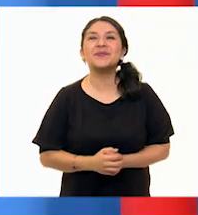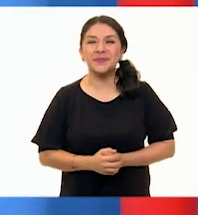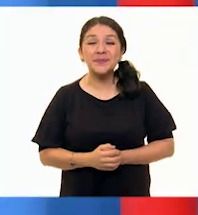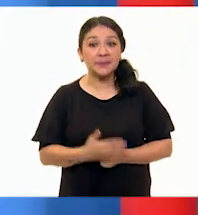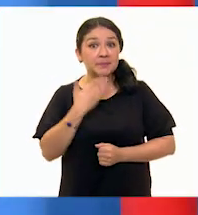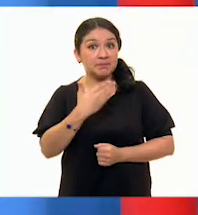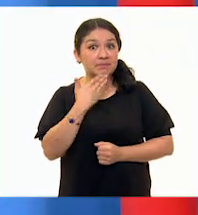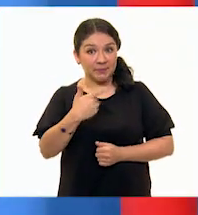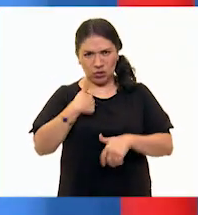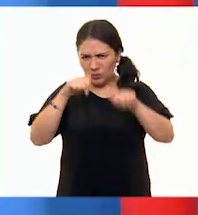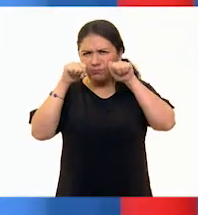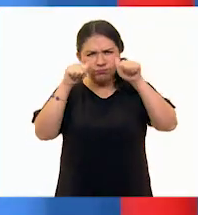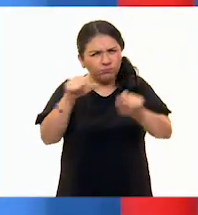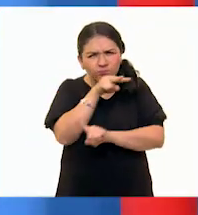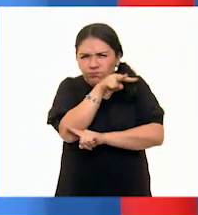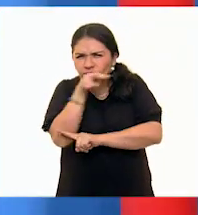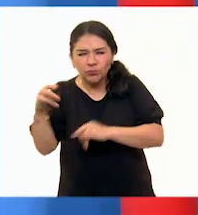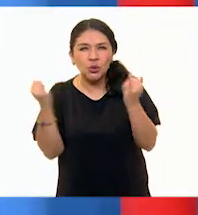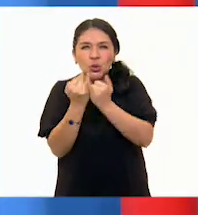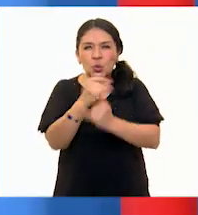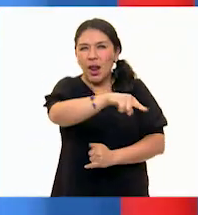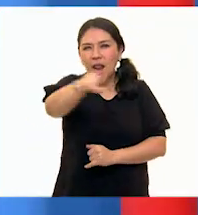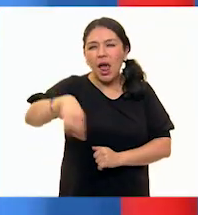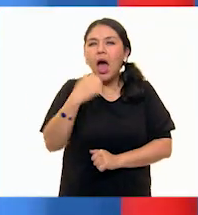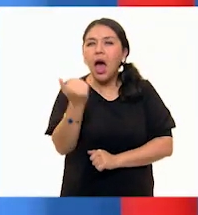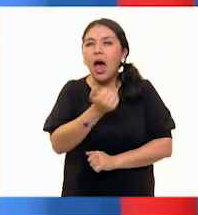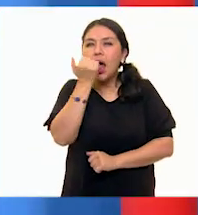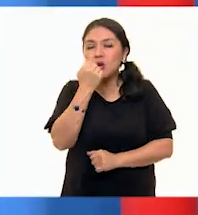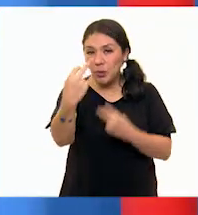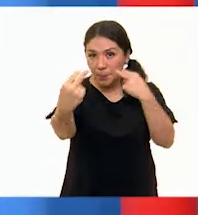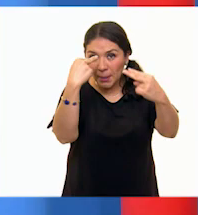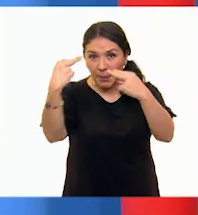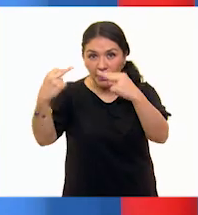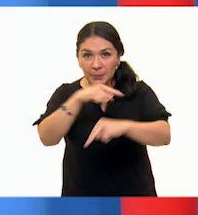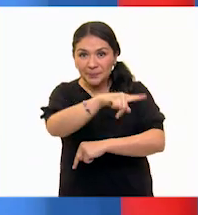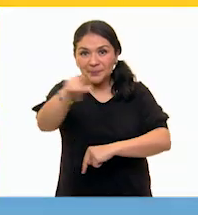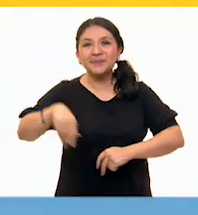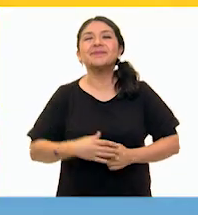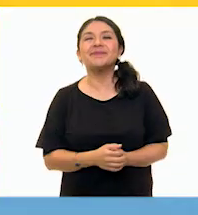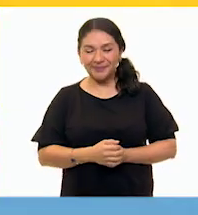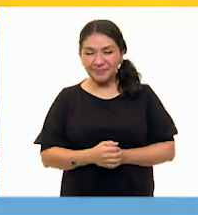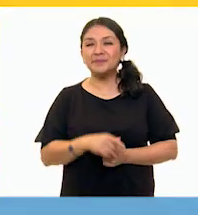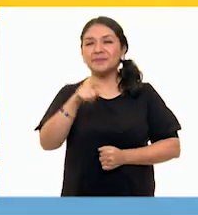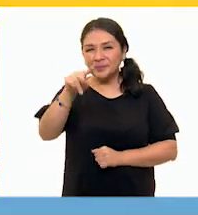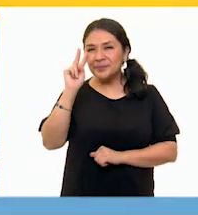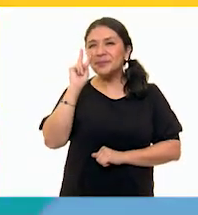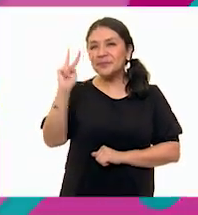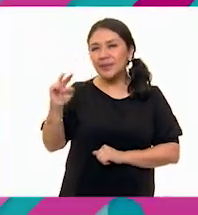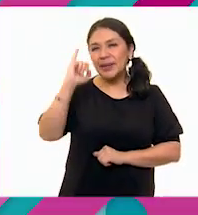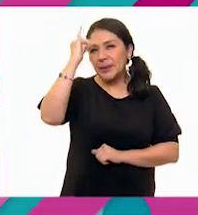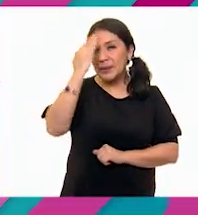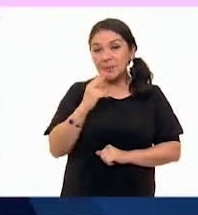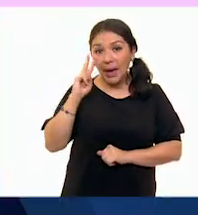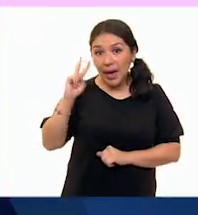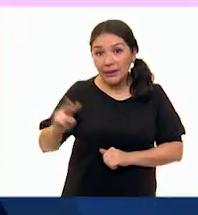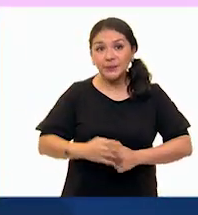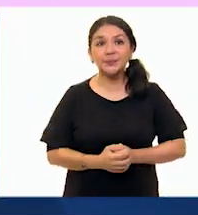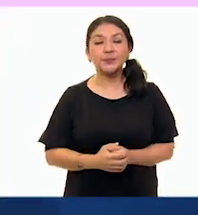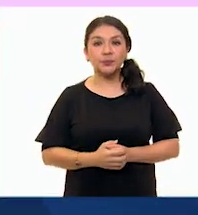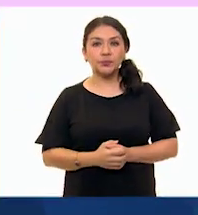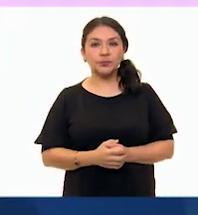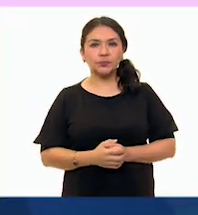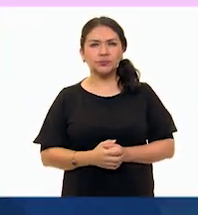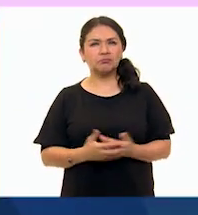maestra. Estaré muy atenta, al igual que las alumnas y los alumnos que nos ven en casa. Fíjense en esta imagen.